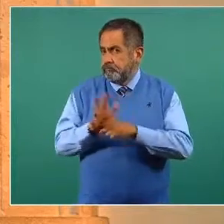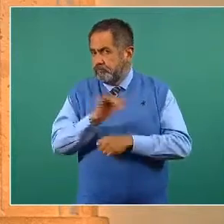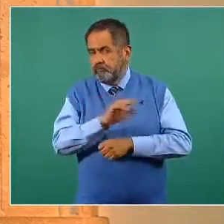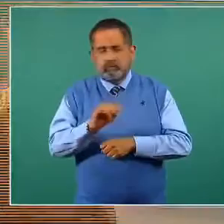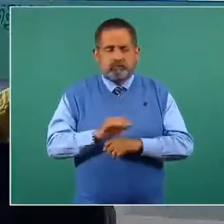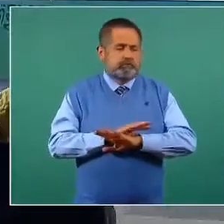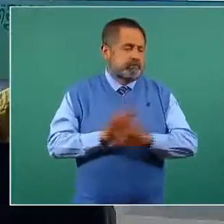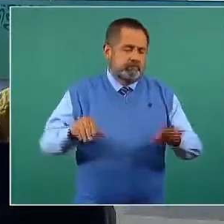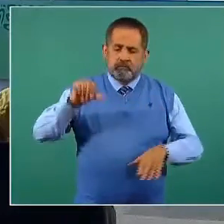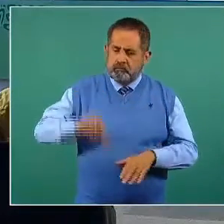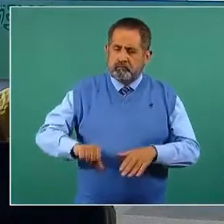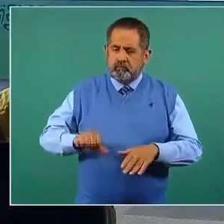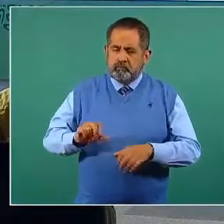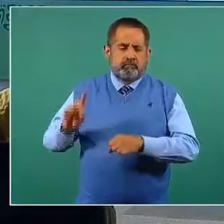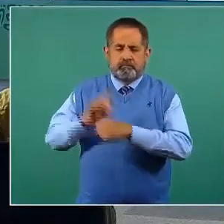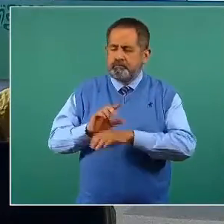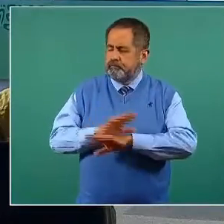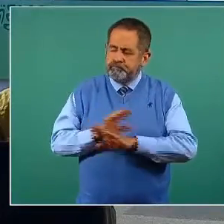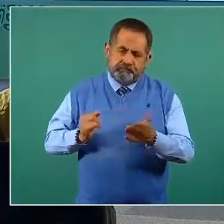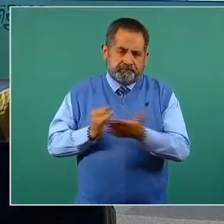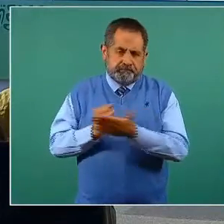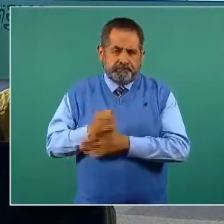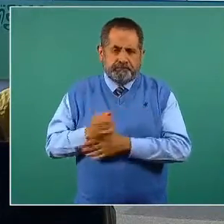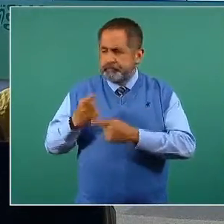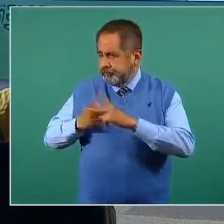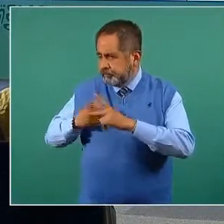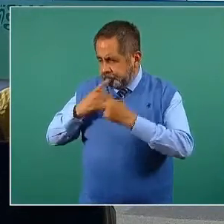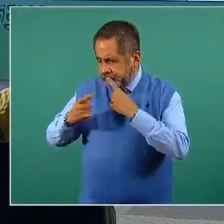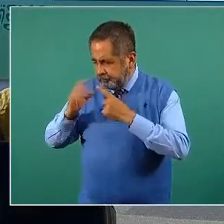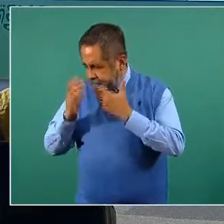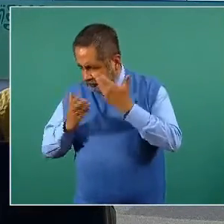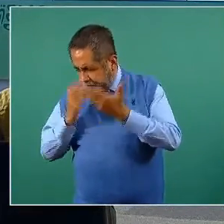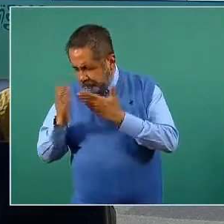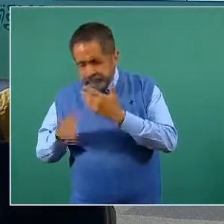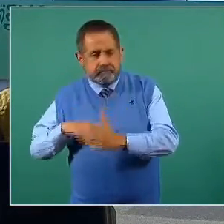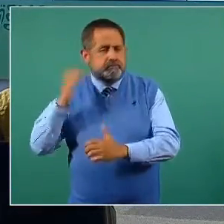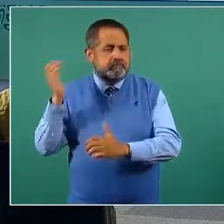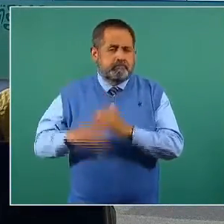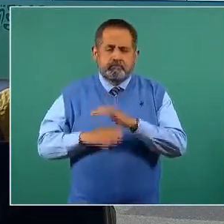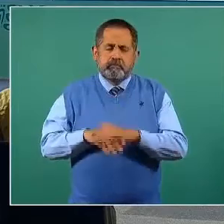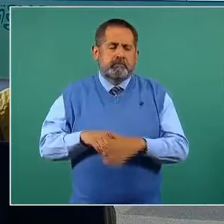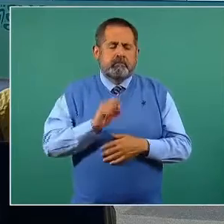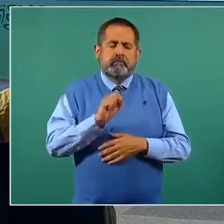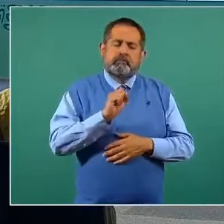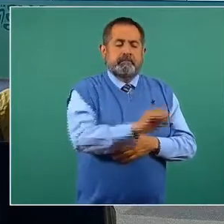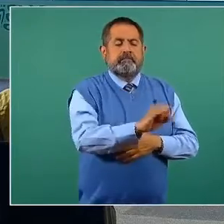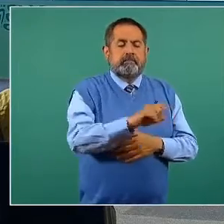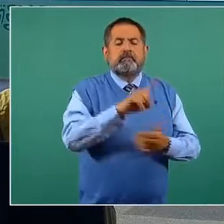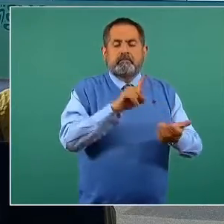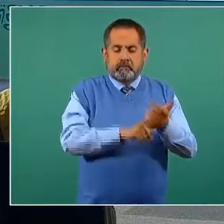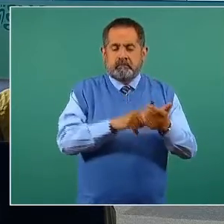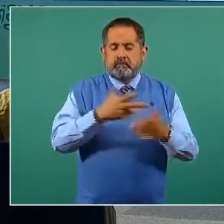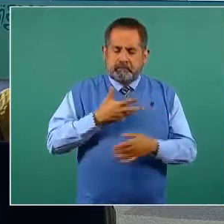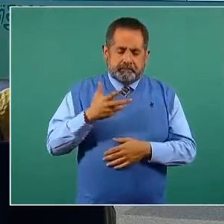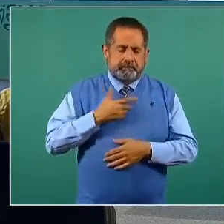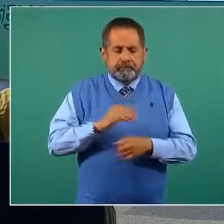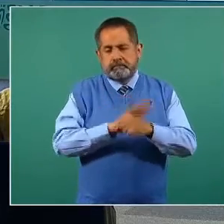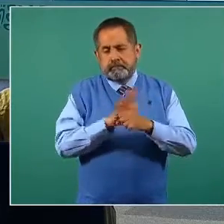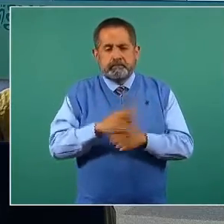para el día de hoy, gracias a los trabajos de dictaminación clínico-epidemiológica y actualización de la información, pues entonces tienen